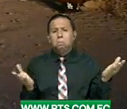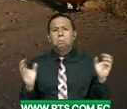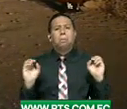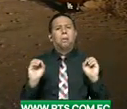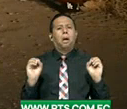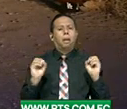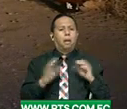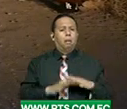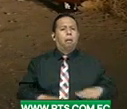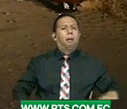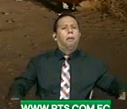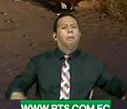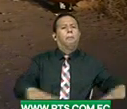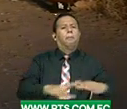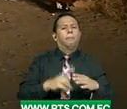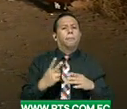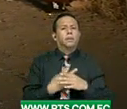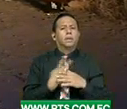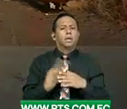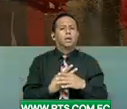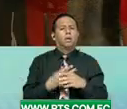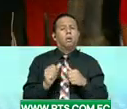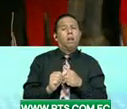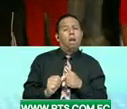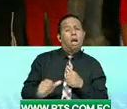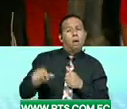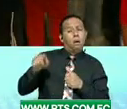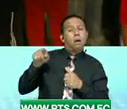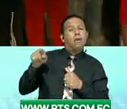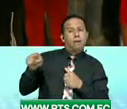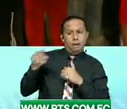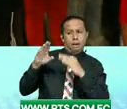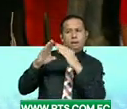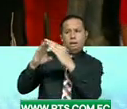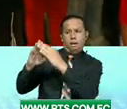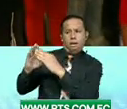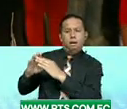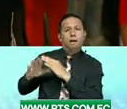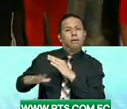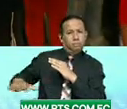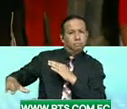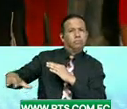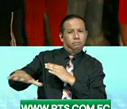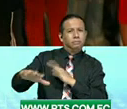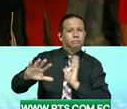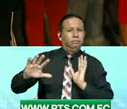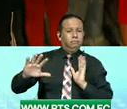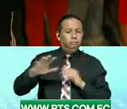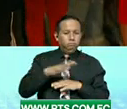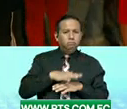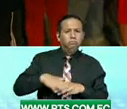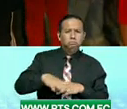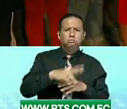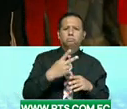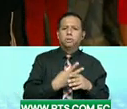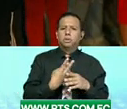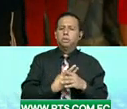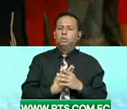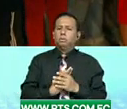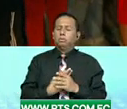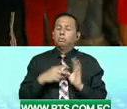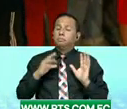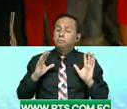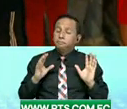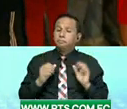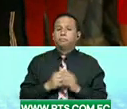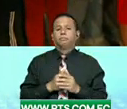derecha. Aproximadamente a unos 300 metros se encuentran ya las viviendas de la cooperativa Janeth Toral, pero